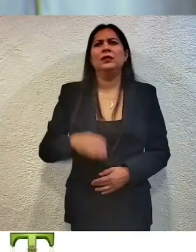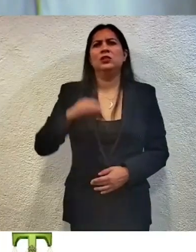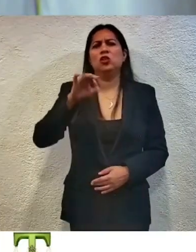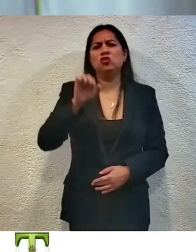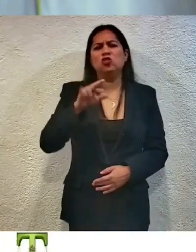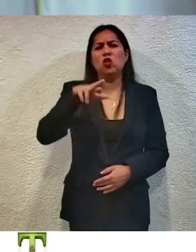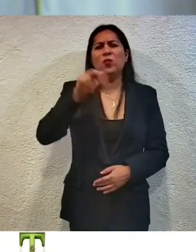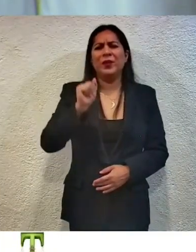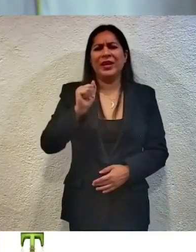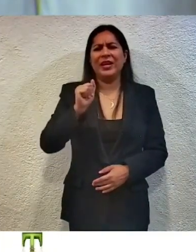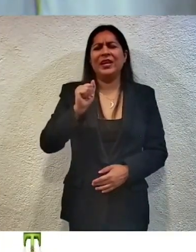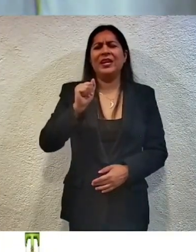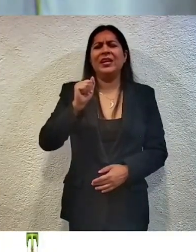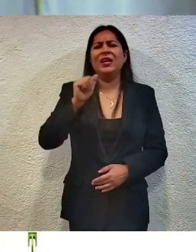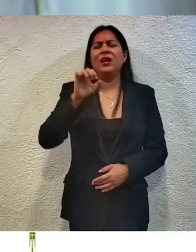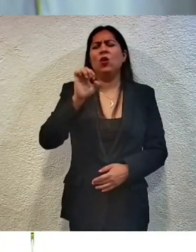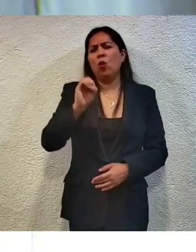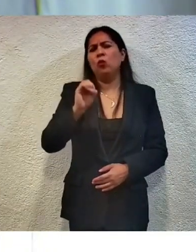subrepresentación.